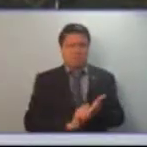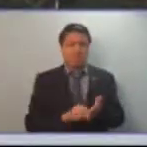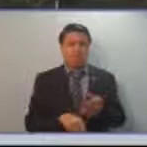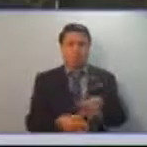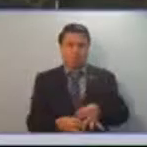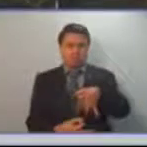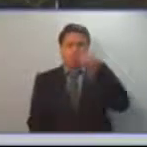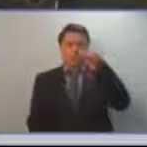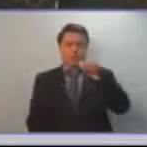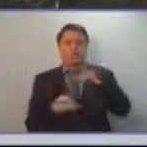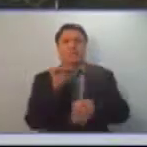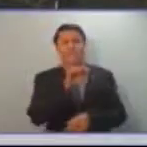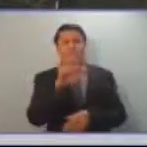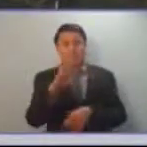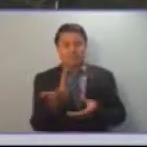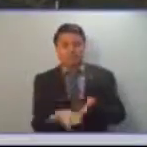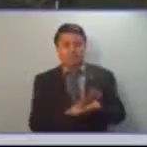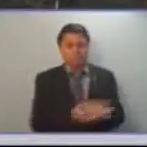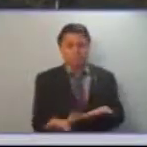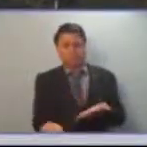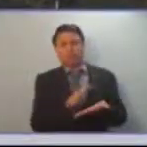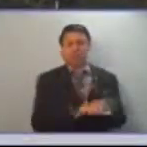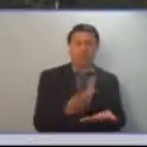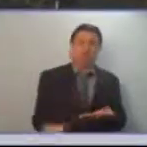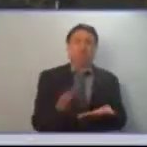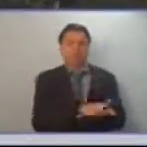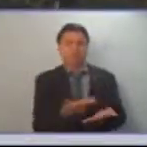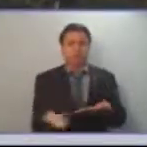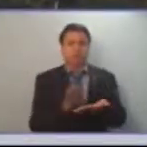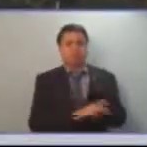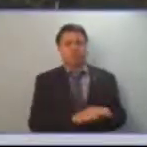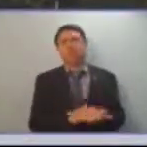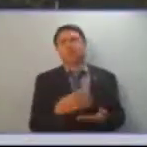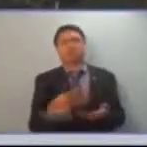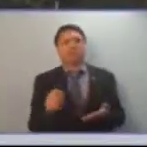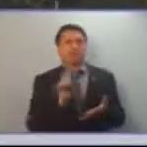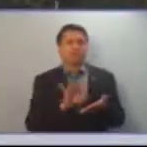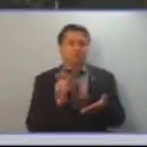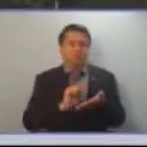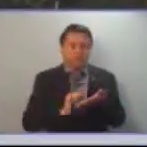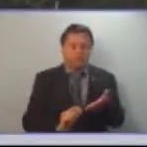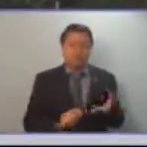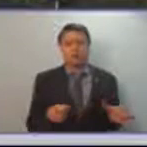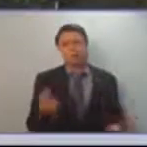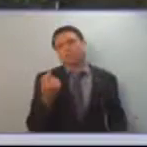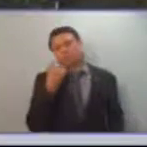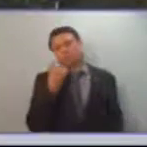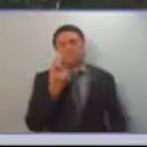tenga 15. Y el manejo de este proceso, aunque son pocos los que votaron